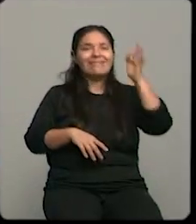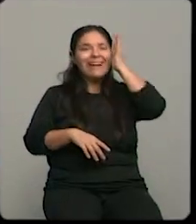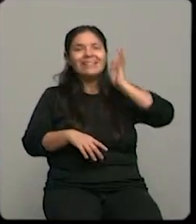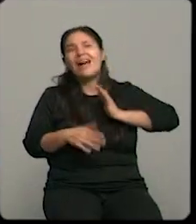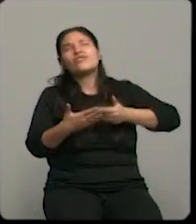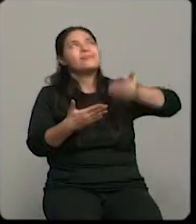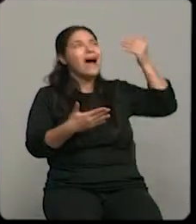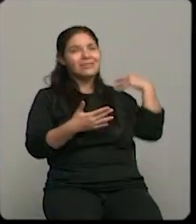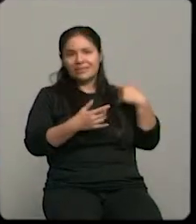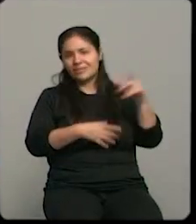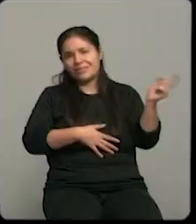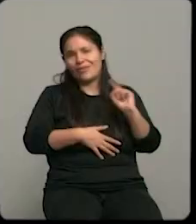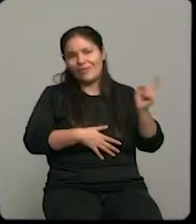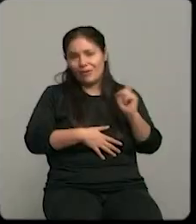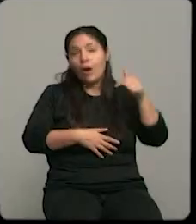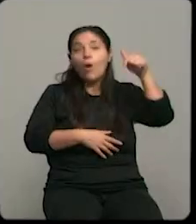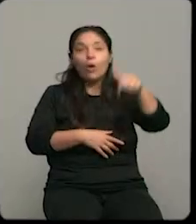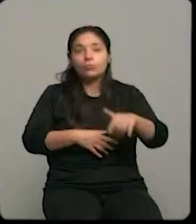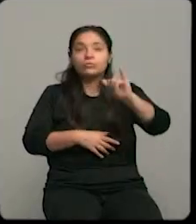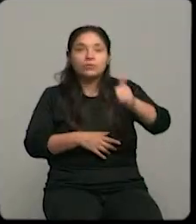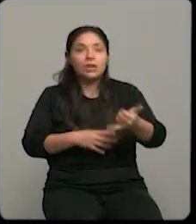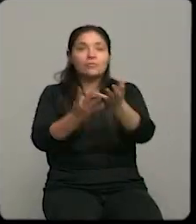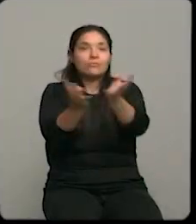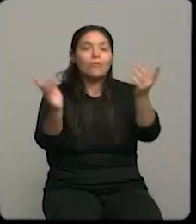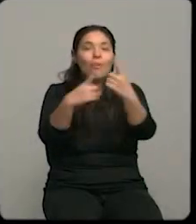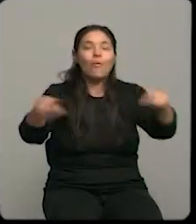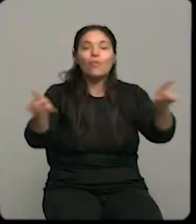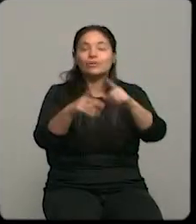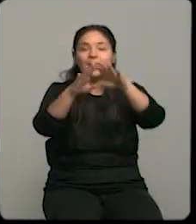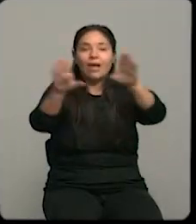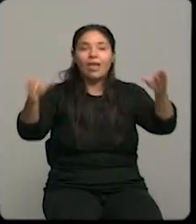no funcionaría. Hoy es muy común ver nuestros conciertos